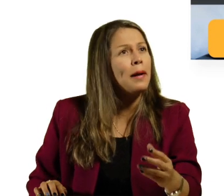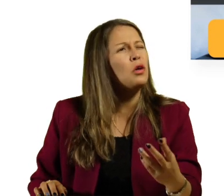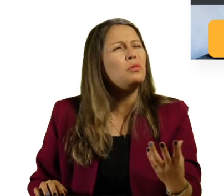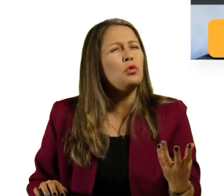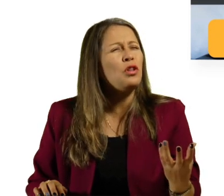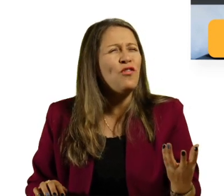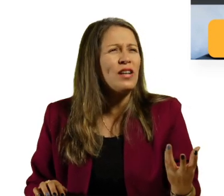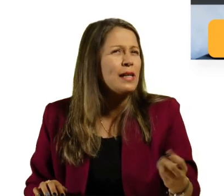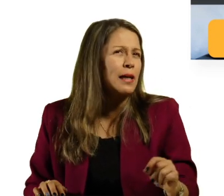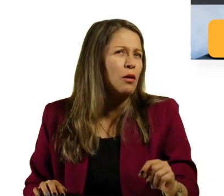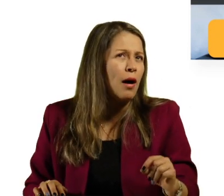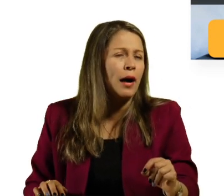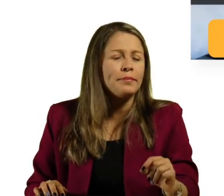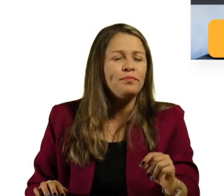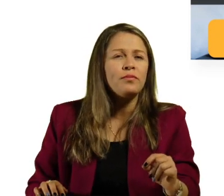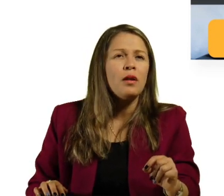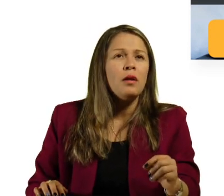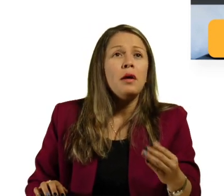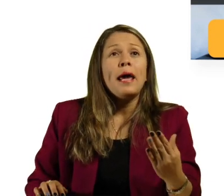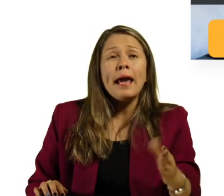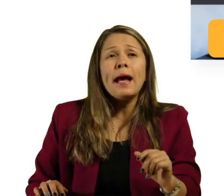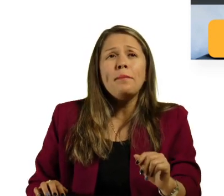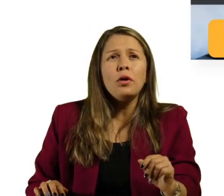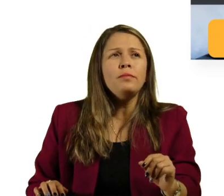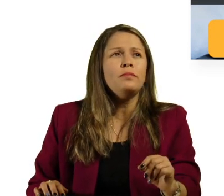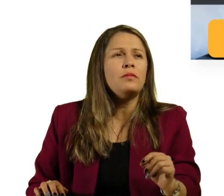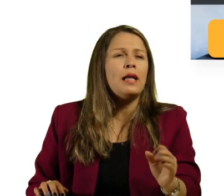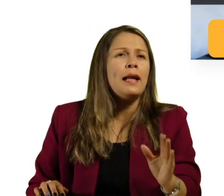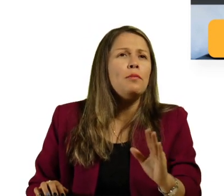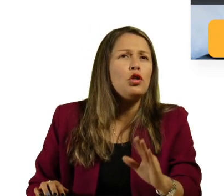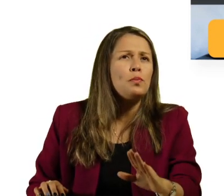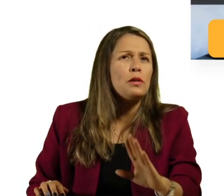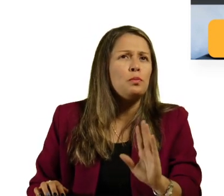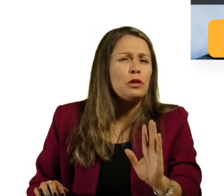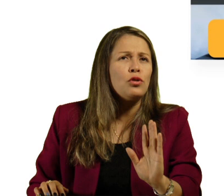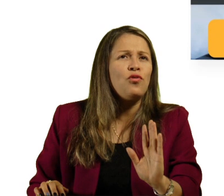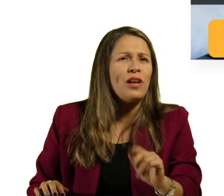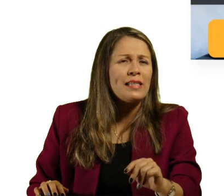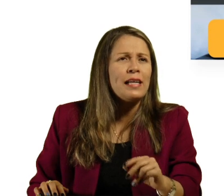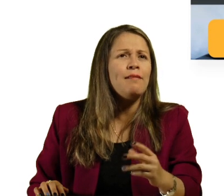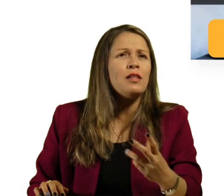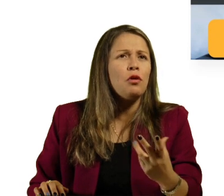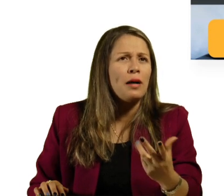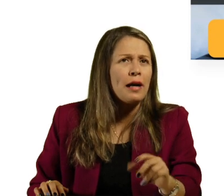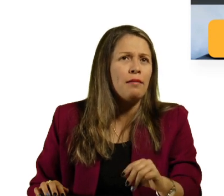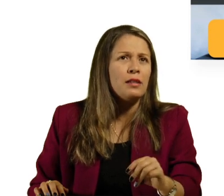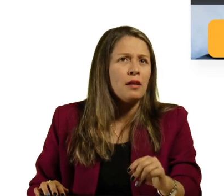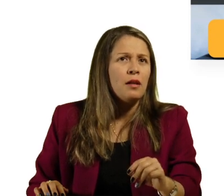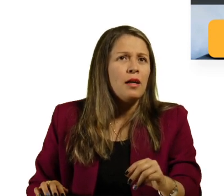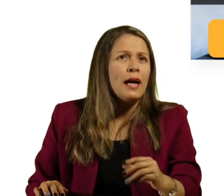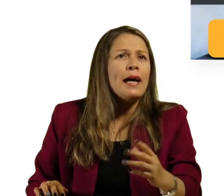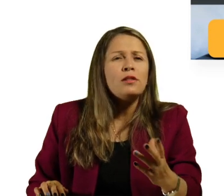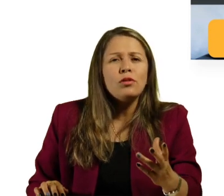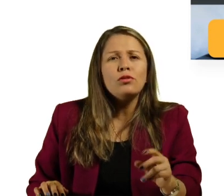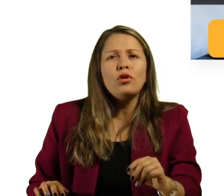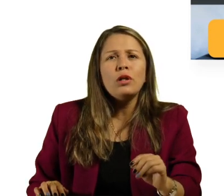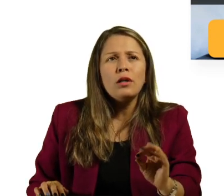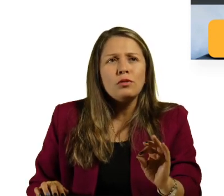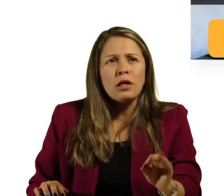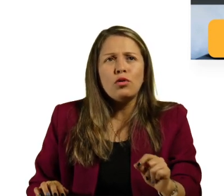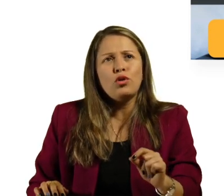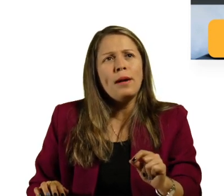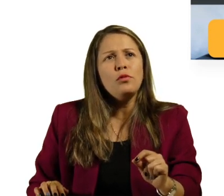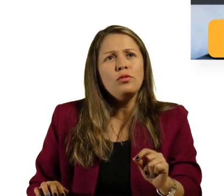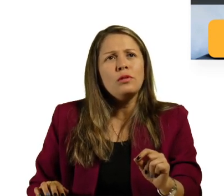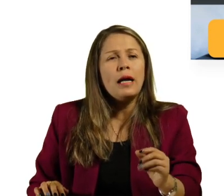ejecutar, pero es muy difícil que lo hagan. En cambio, tenemos los presupuestos flexibles o variables. ¿Estos dónde